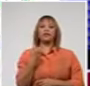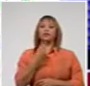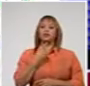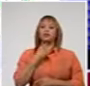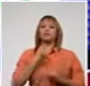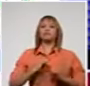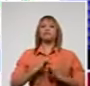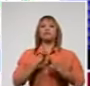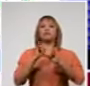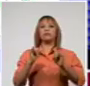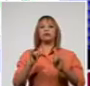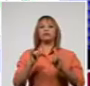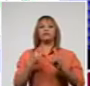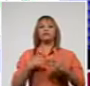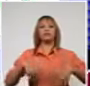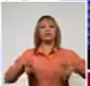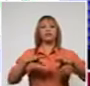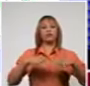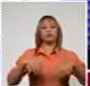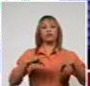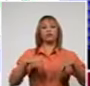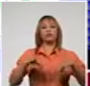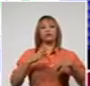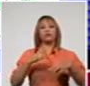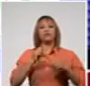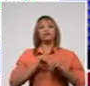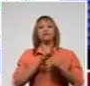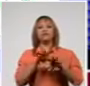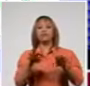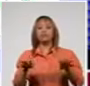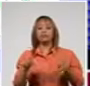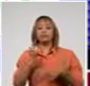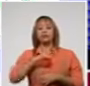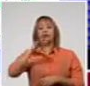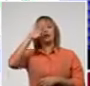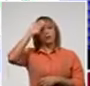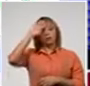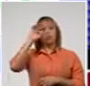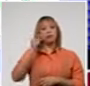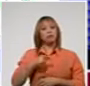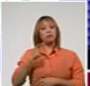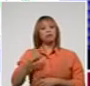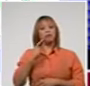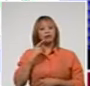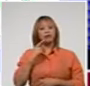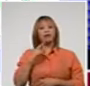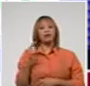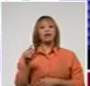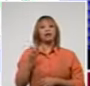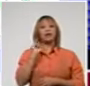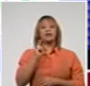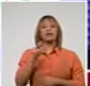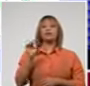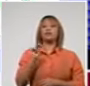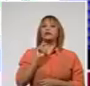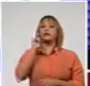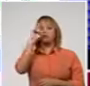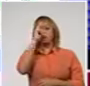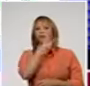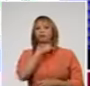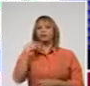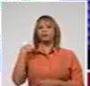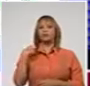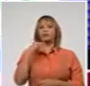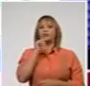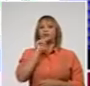ustedes la actualización de la situación epidemiológica en el país, que como es habitual nos llega por intermedio del doctor Francisco Durán García, quien es